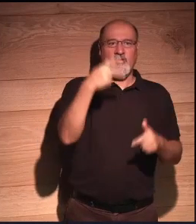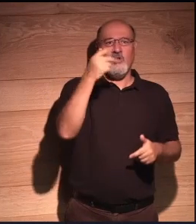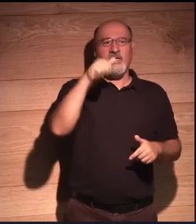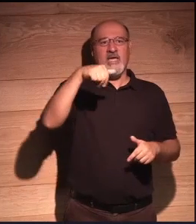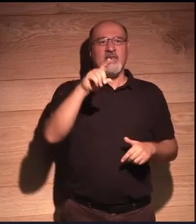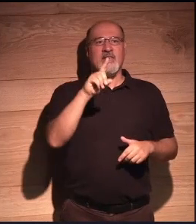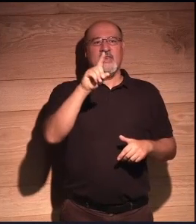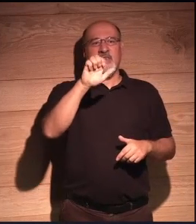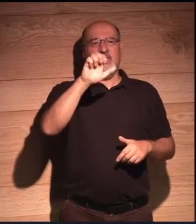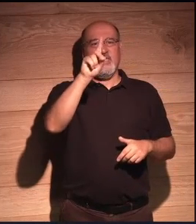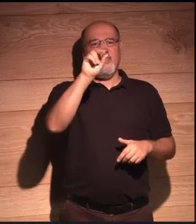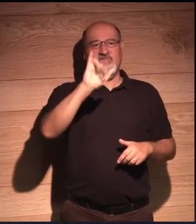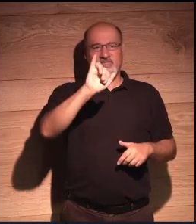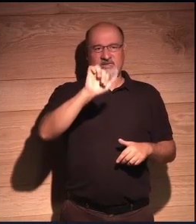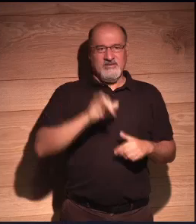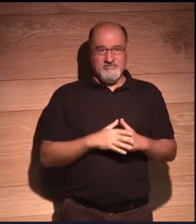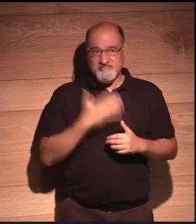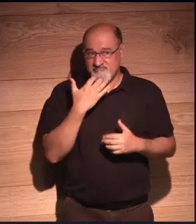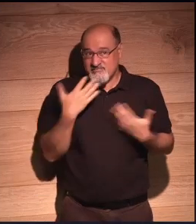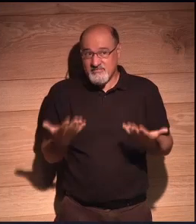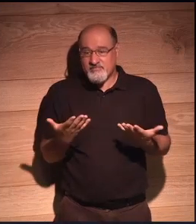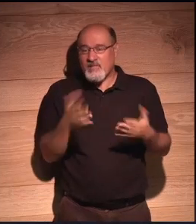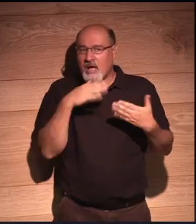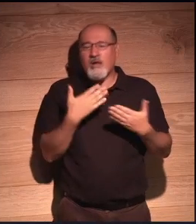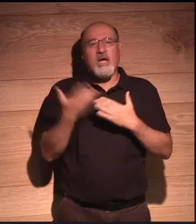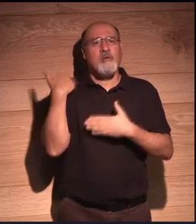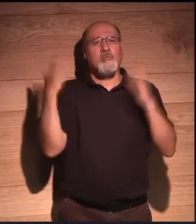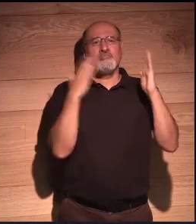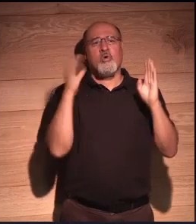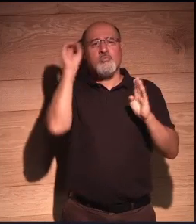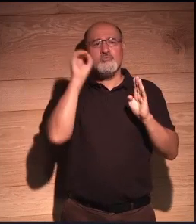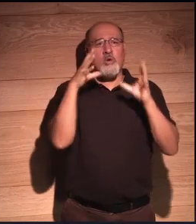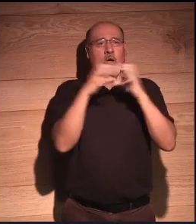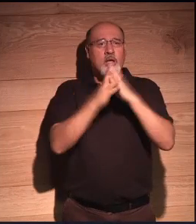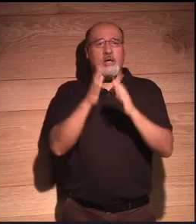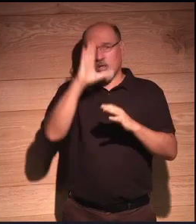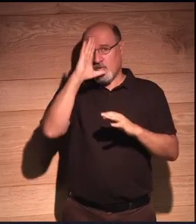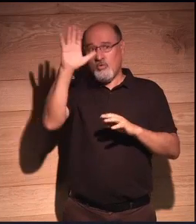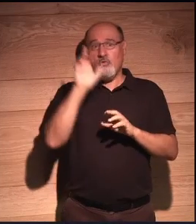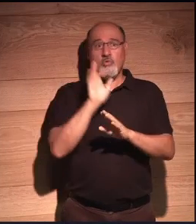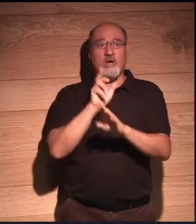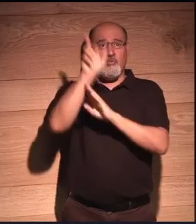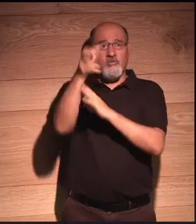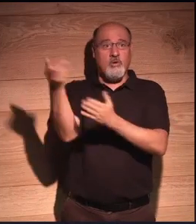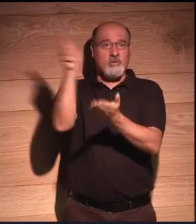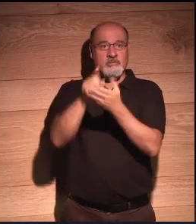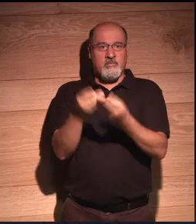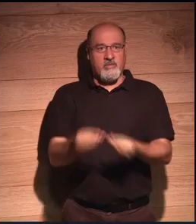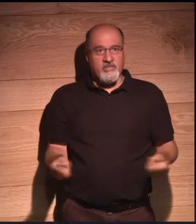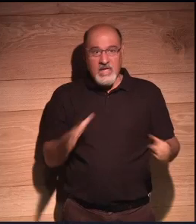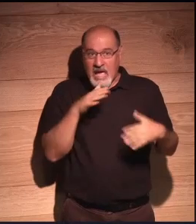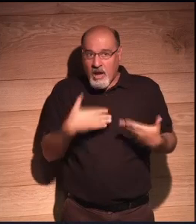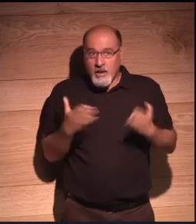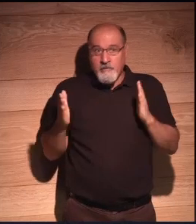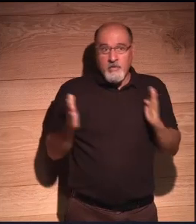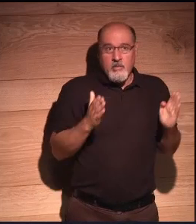Os lo planteo, o sea, esa doble pregunta, ¿no? El por qué languideció y el por qué ahora mismo, o